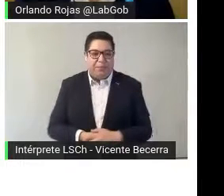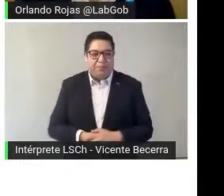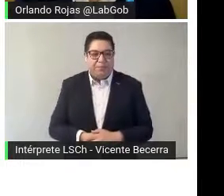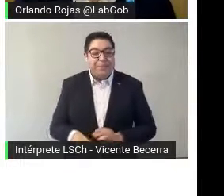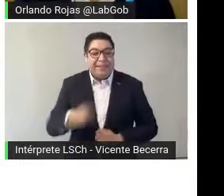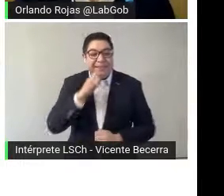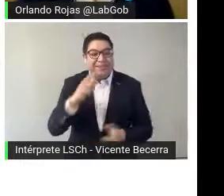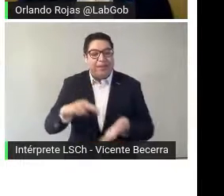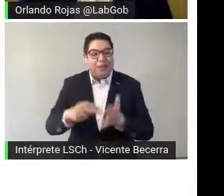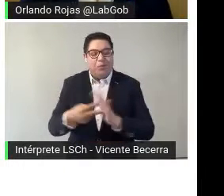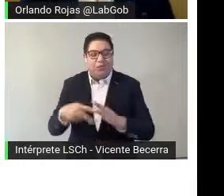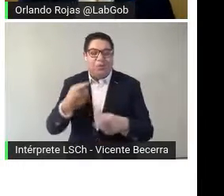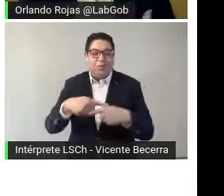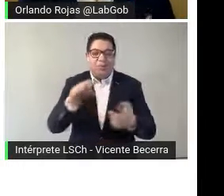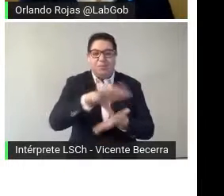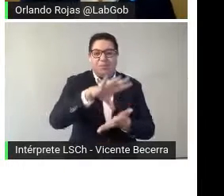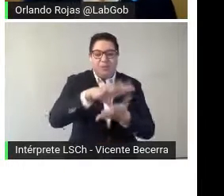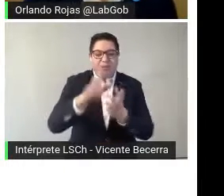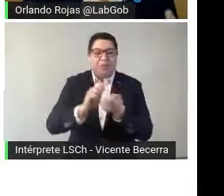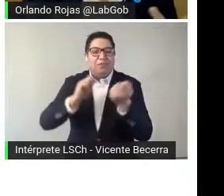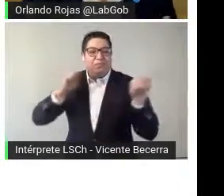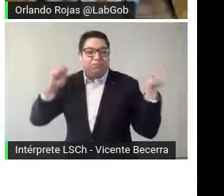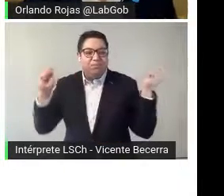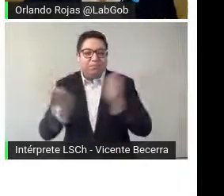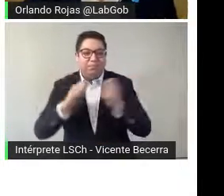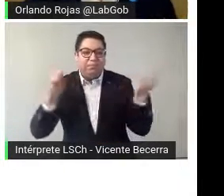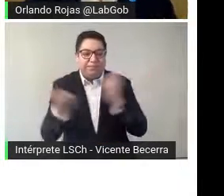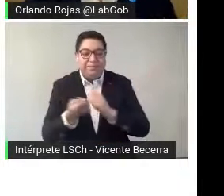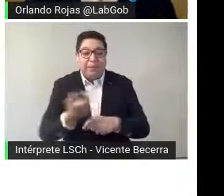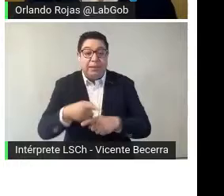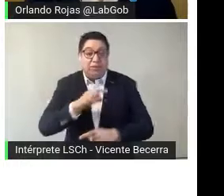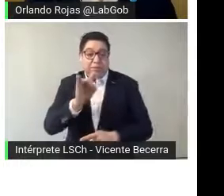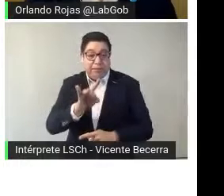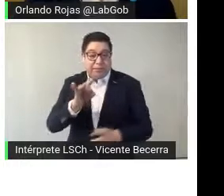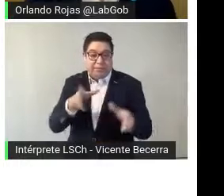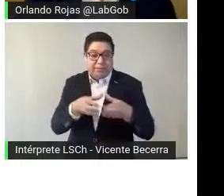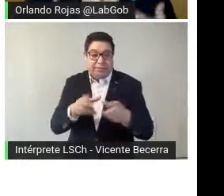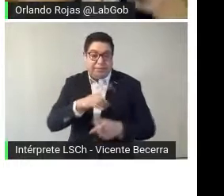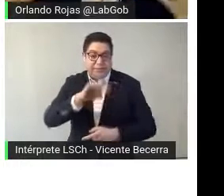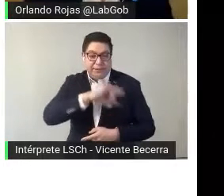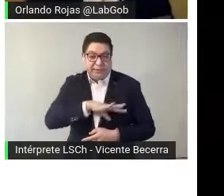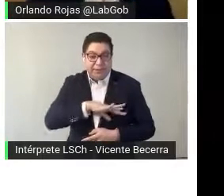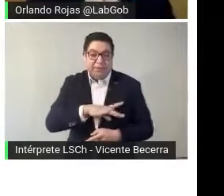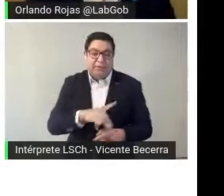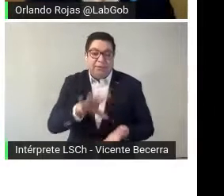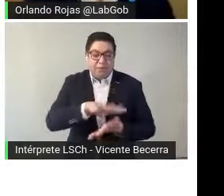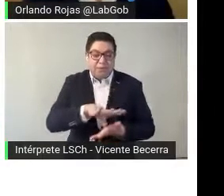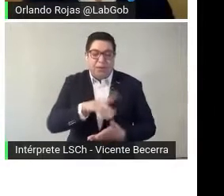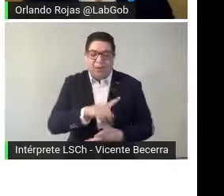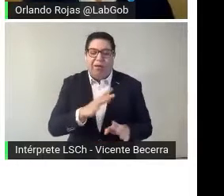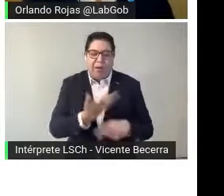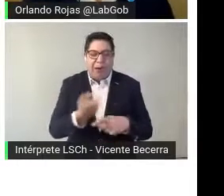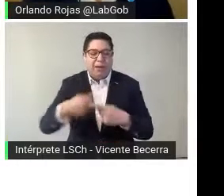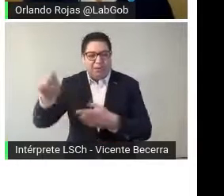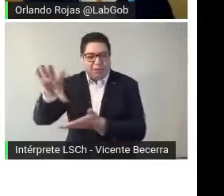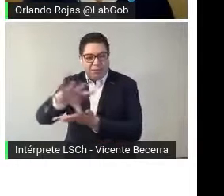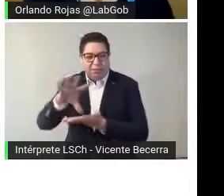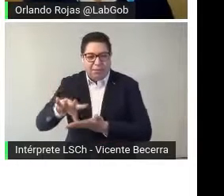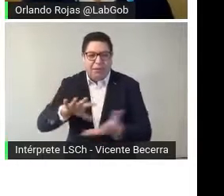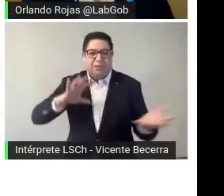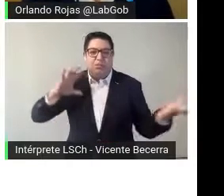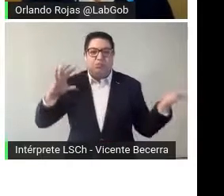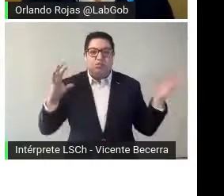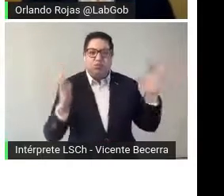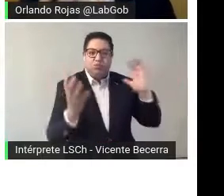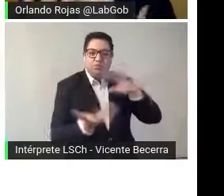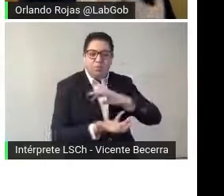problema global en varios países, la transformación del Estado efectivamente no es algo de Chile, no exclusivamente de Chile, es algo que estamos viviendo en un mundo